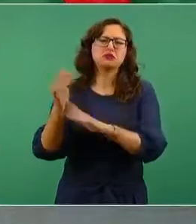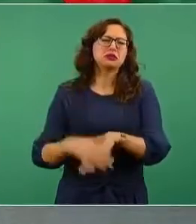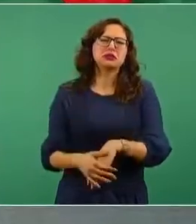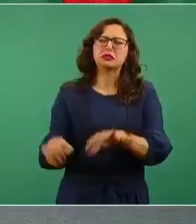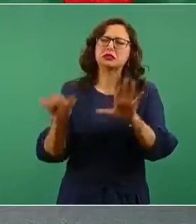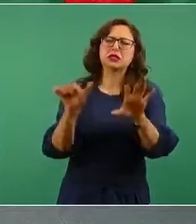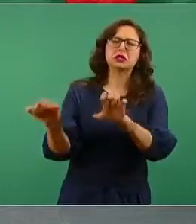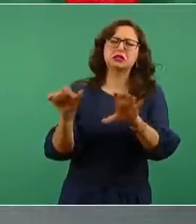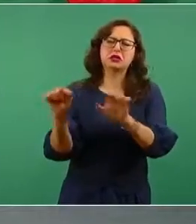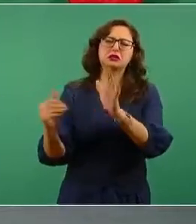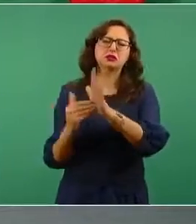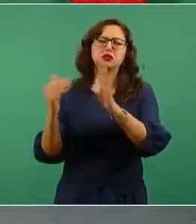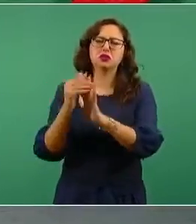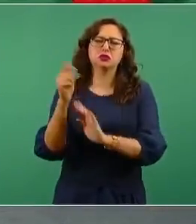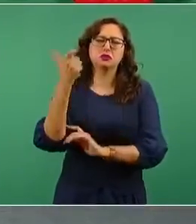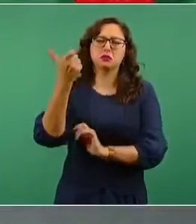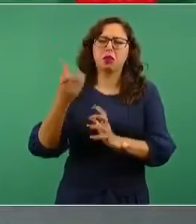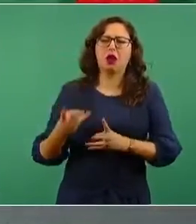resulta